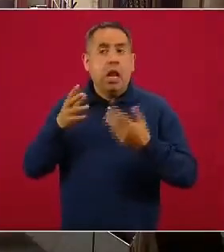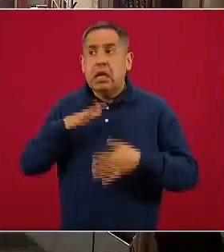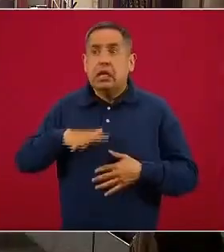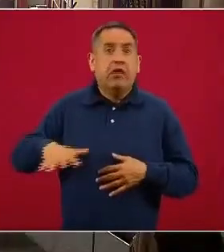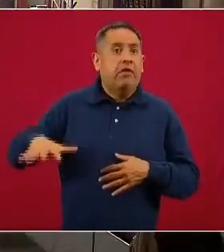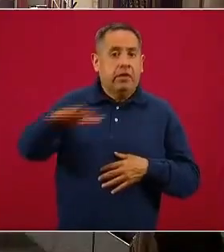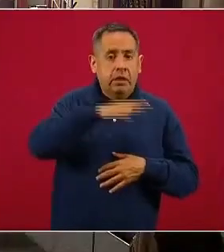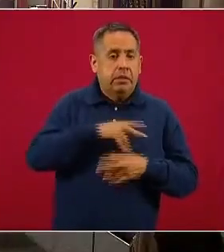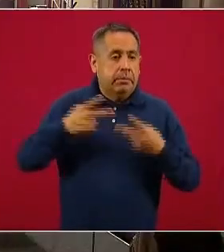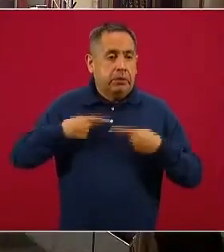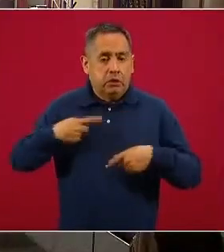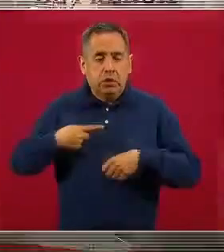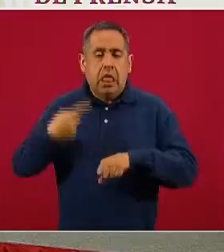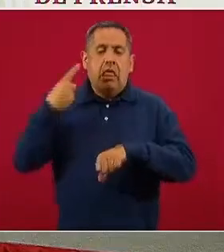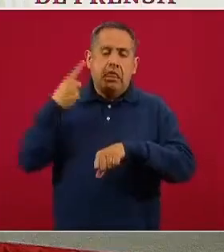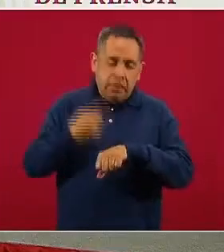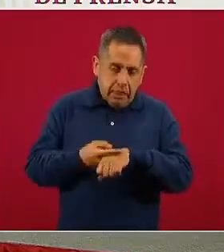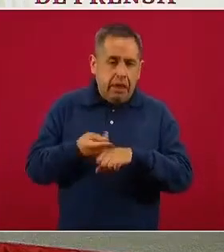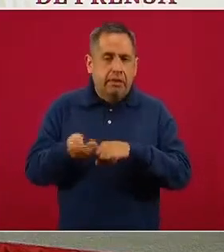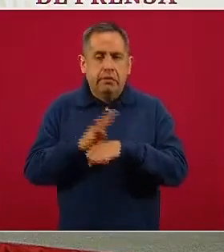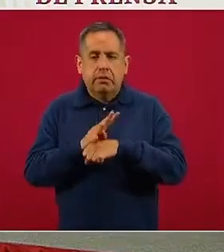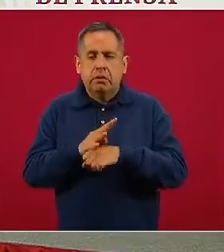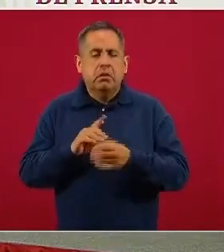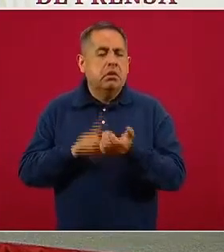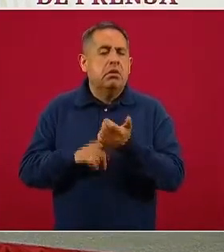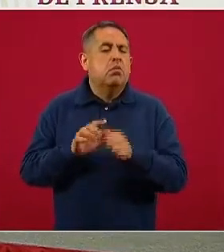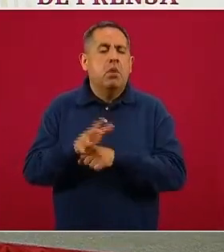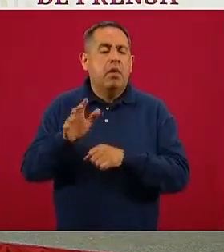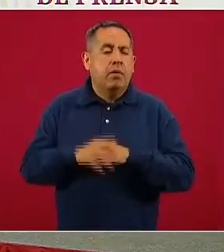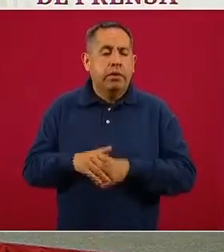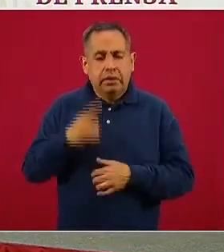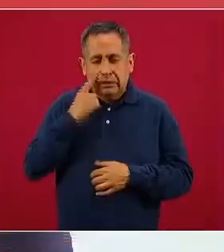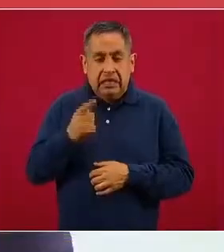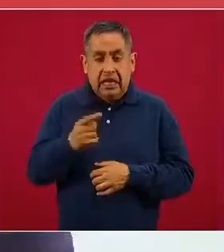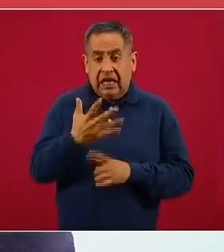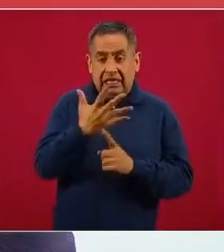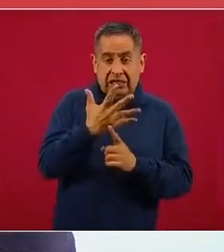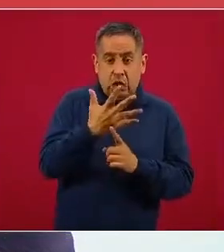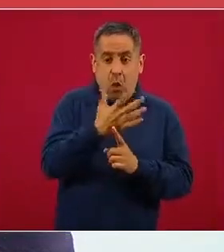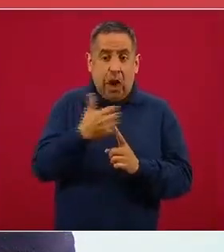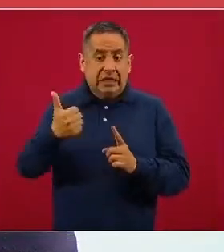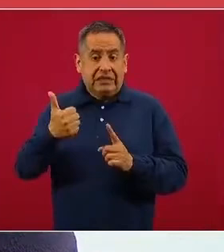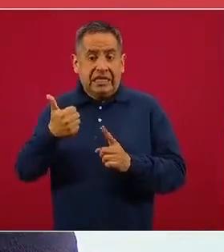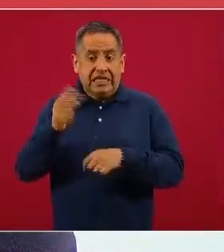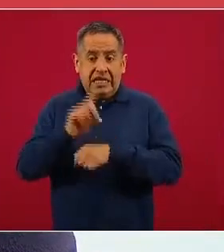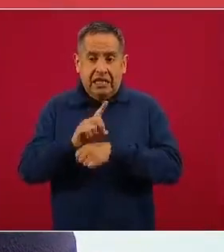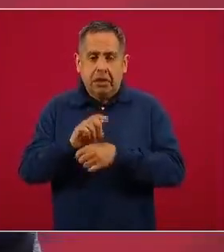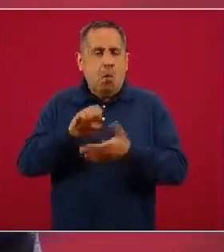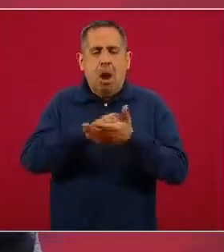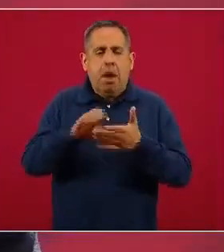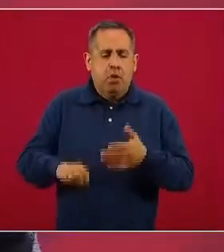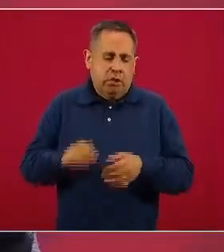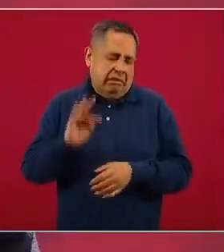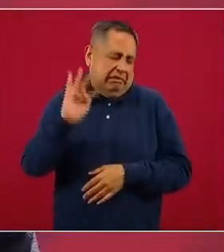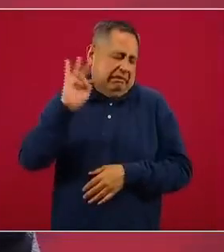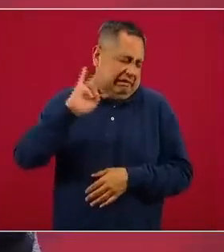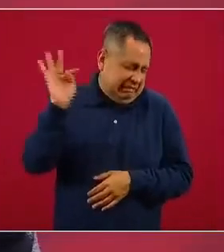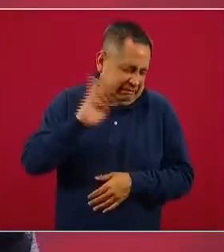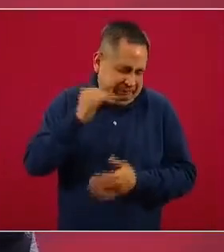ve en las personas que enferman de COVID-19? Entre 5 y 6 días. Si yo en este momento, por